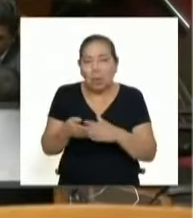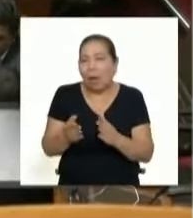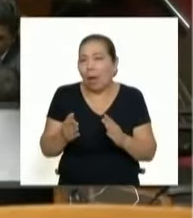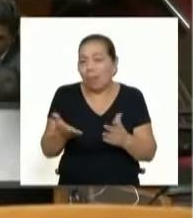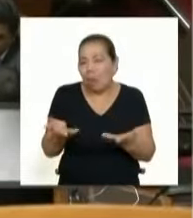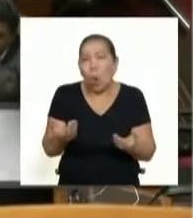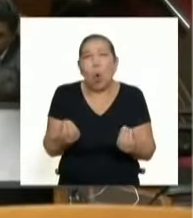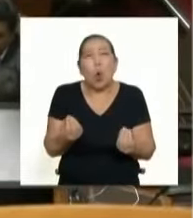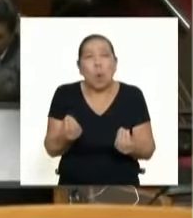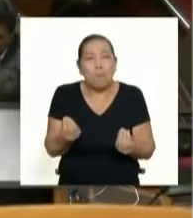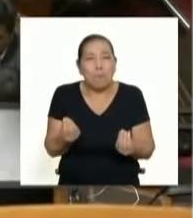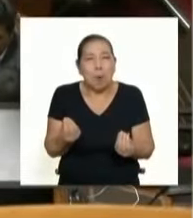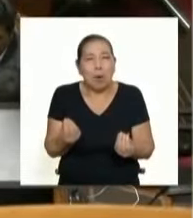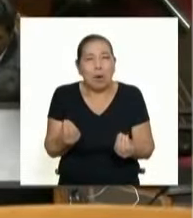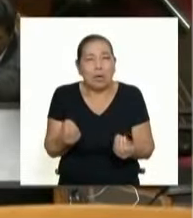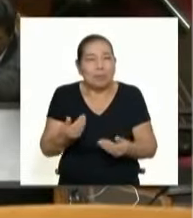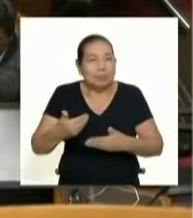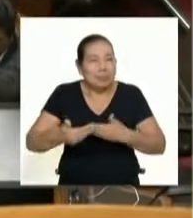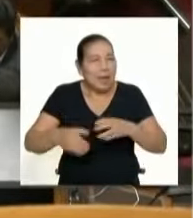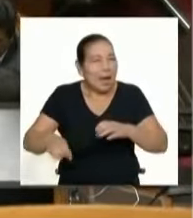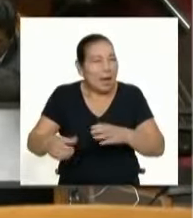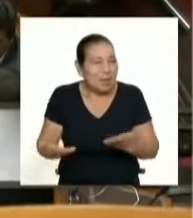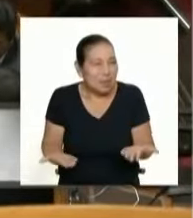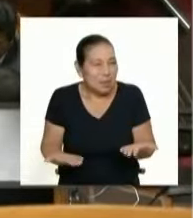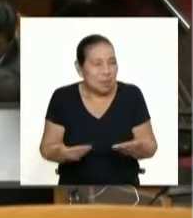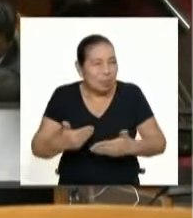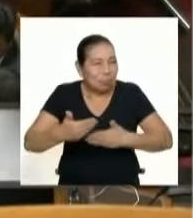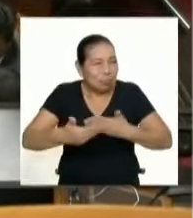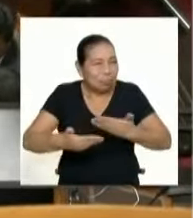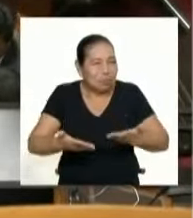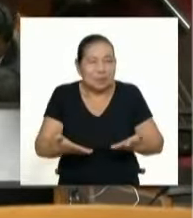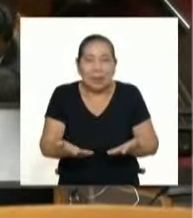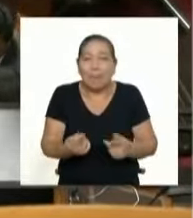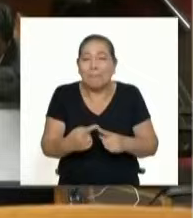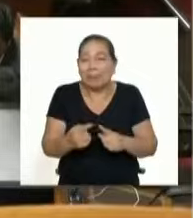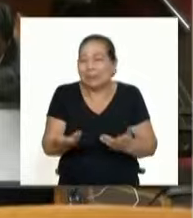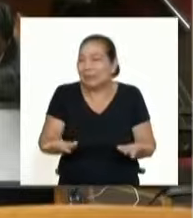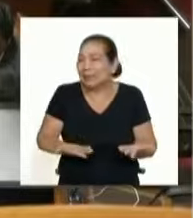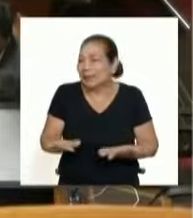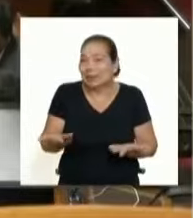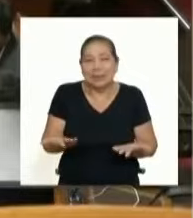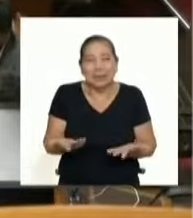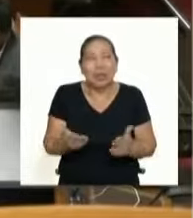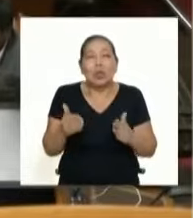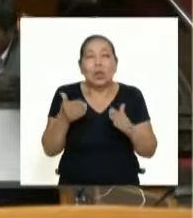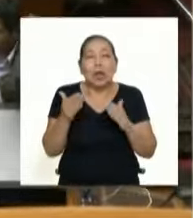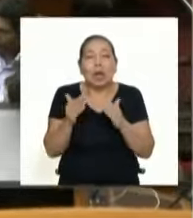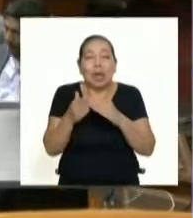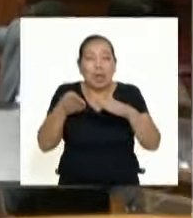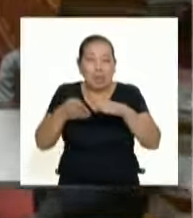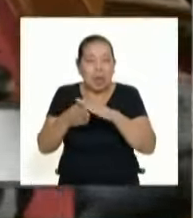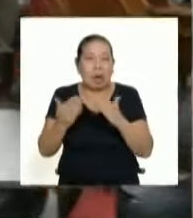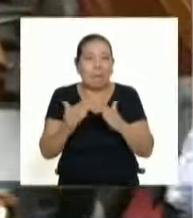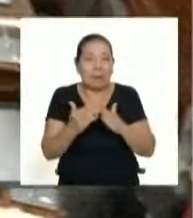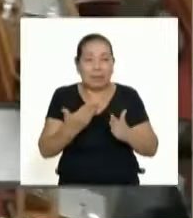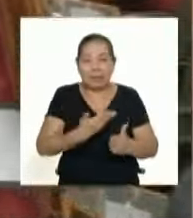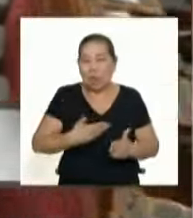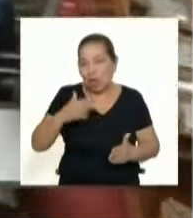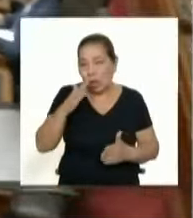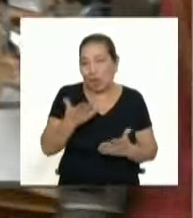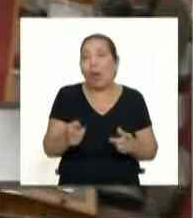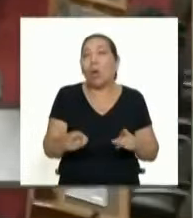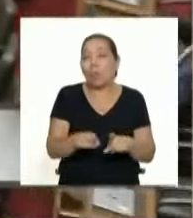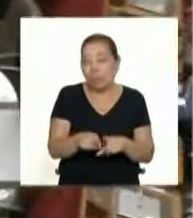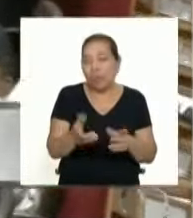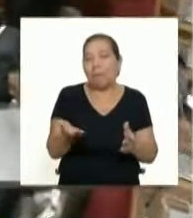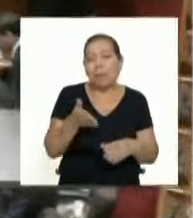de ello. Ha llegado puntual, ¿no? El premier junto al gabinete. Está funcionando el reloj. Gracias a Álvaro Cisneros por la